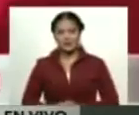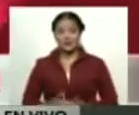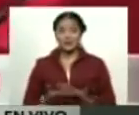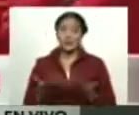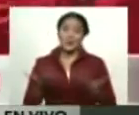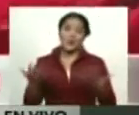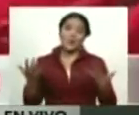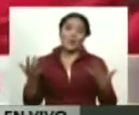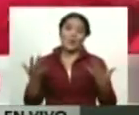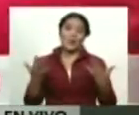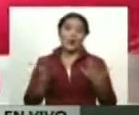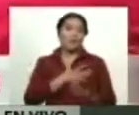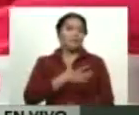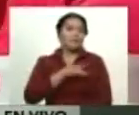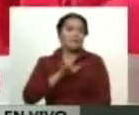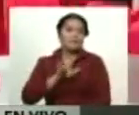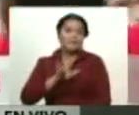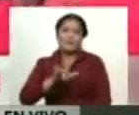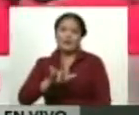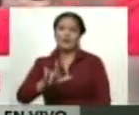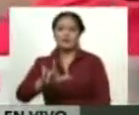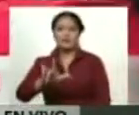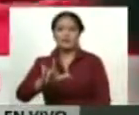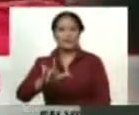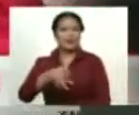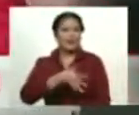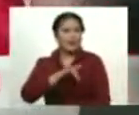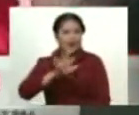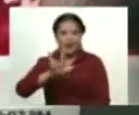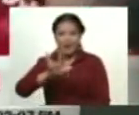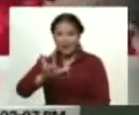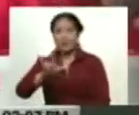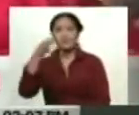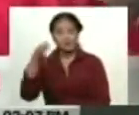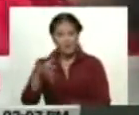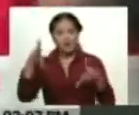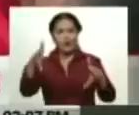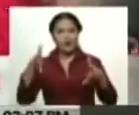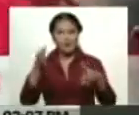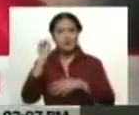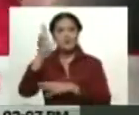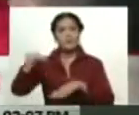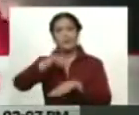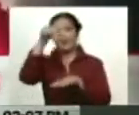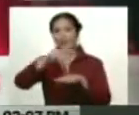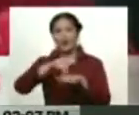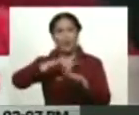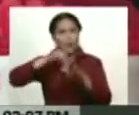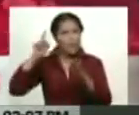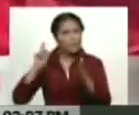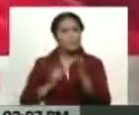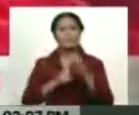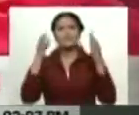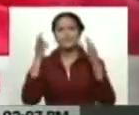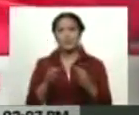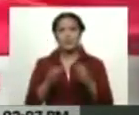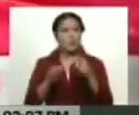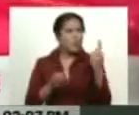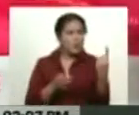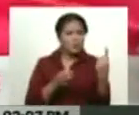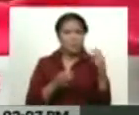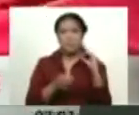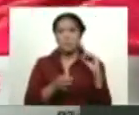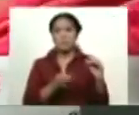hijo, que lo queremos y ganaremos la asamblea completa. Es más, lo vamos a dejar sin uno para